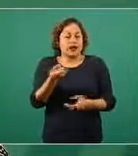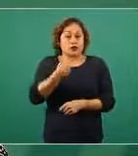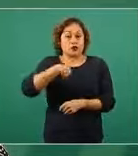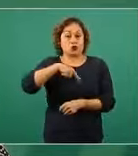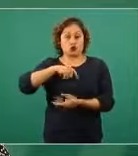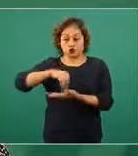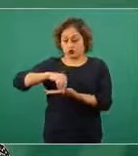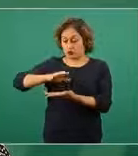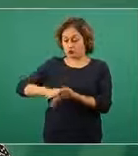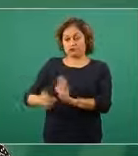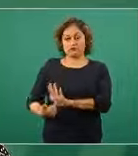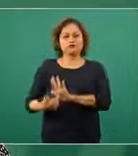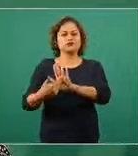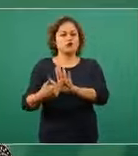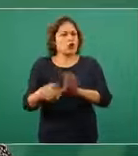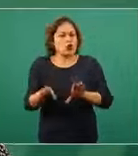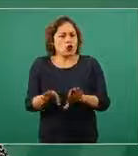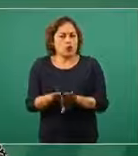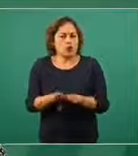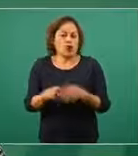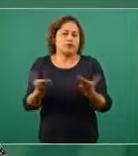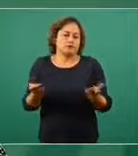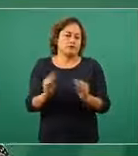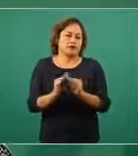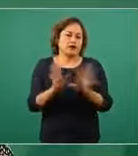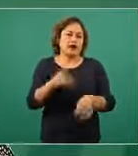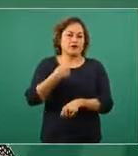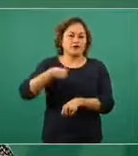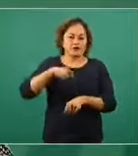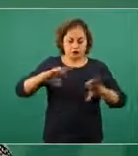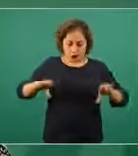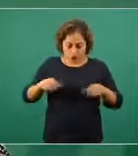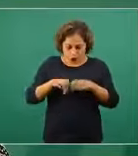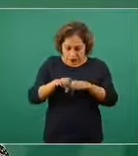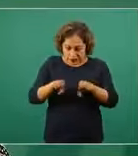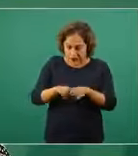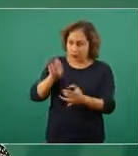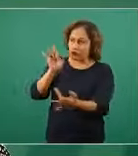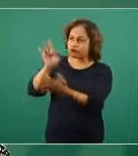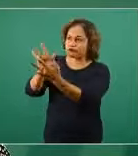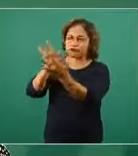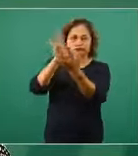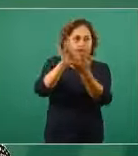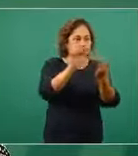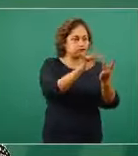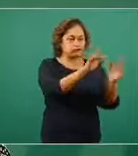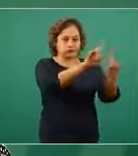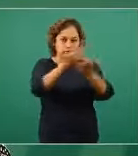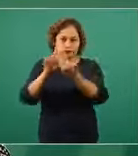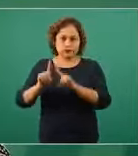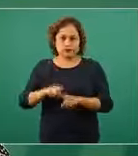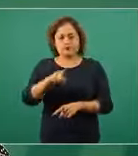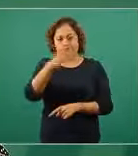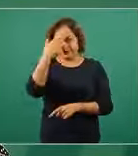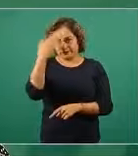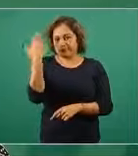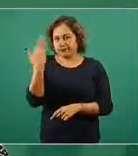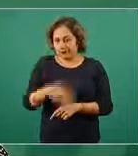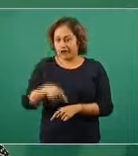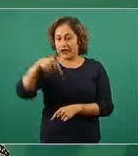interacción justo con todos estos componentes. Como ustedes bien saben, México, a través del Reglamento